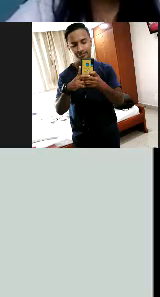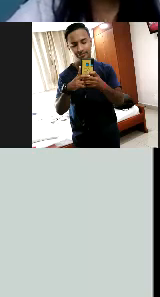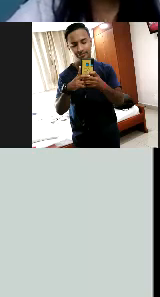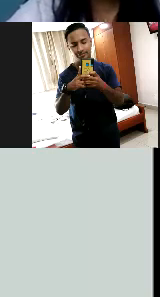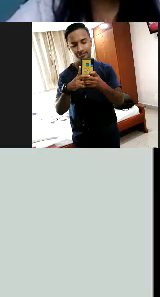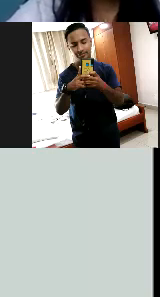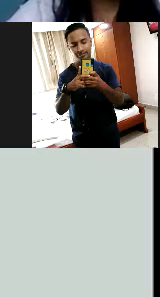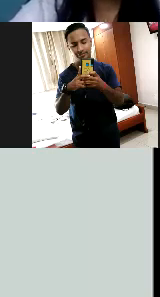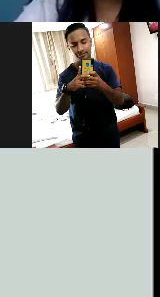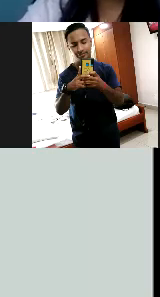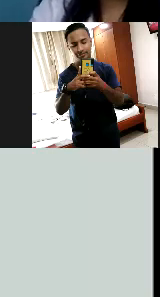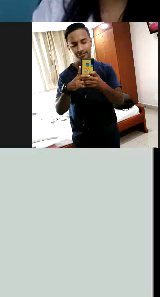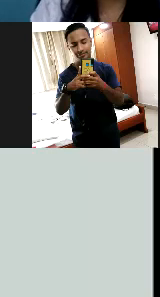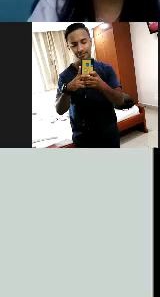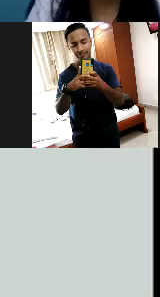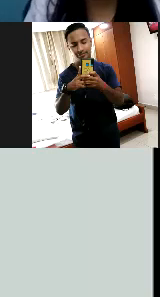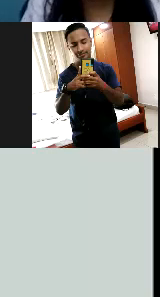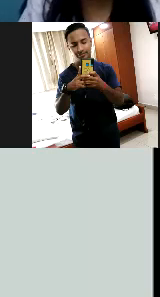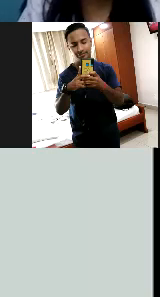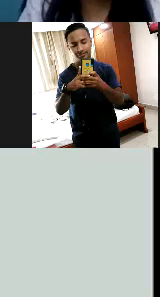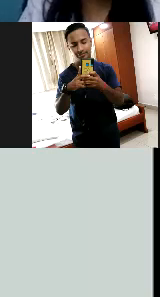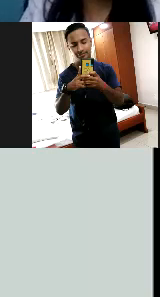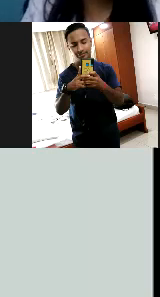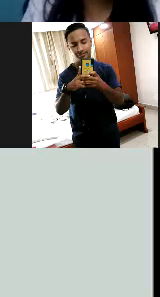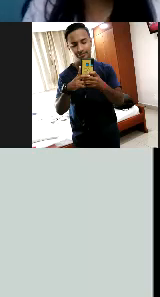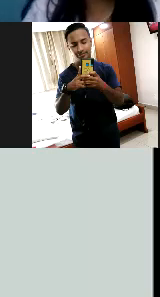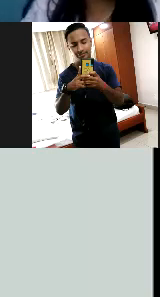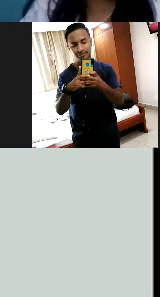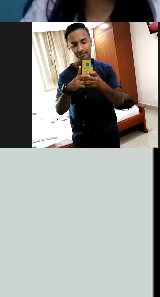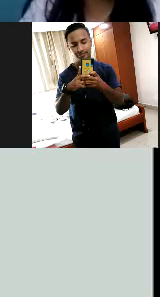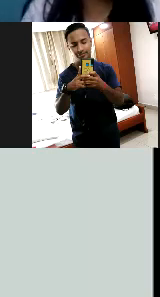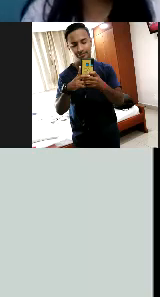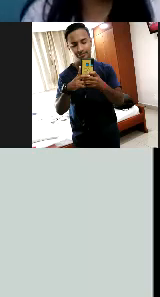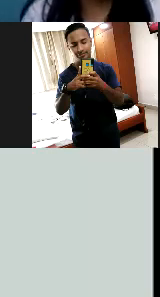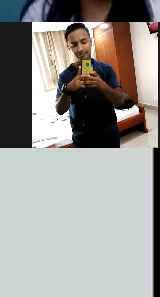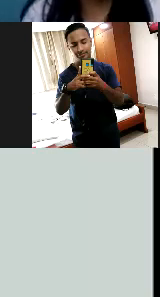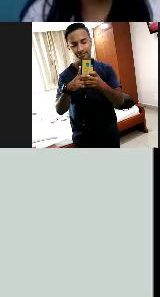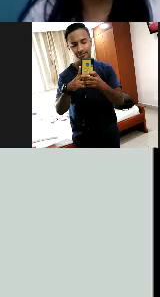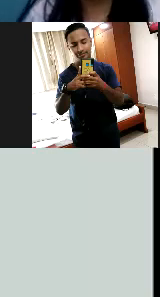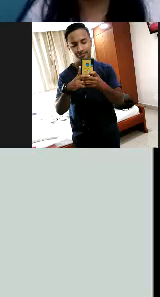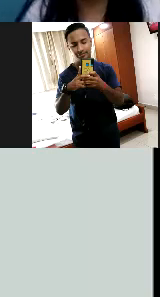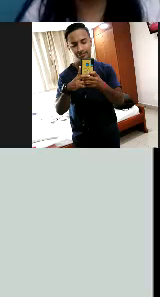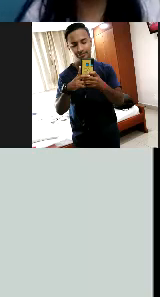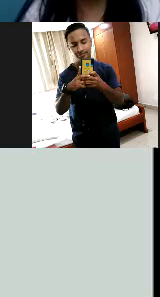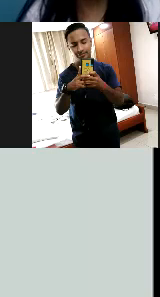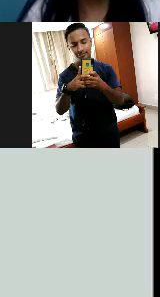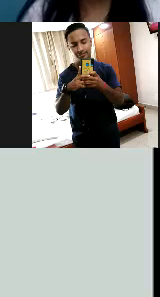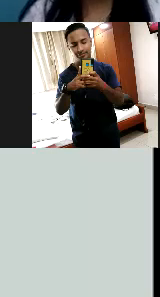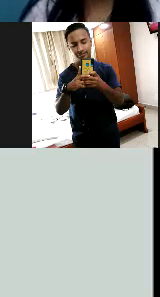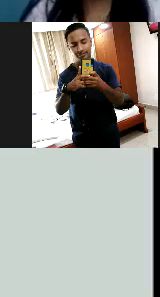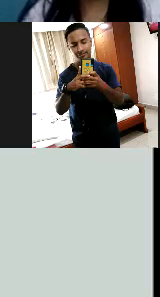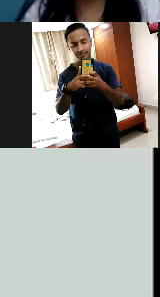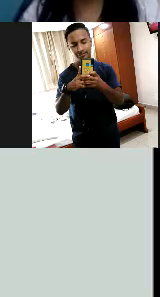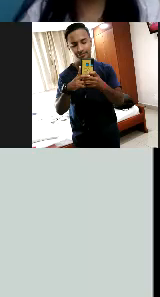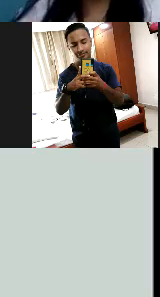Y en algunas ocasiones que la fístula no se desarrolle lo suficiente, hay que realizar ejercicio, ¿no? Apretando una pelota.